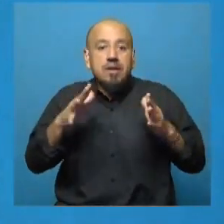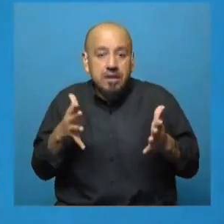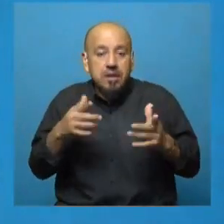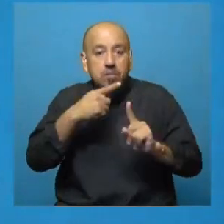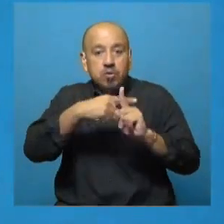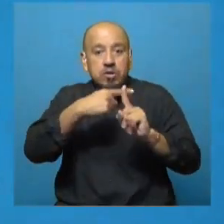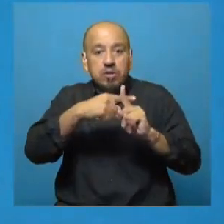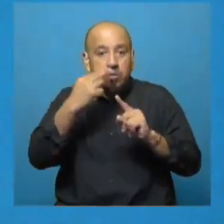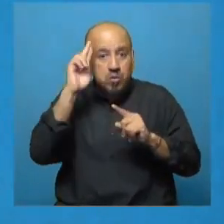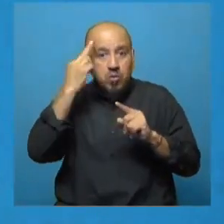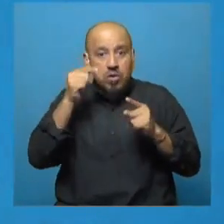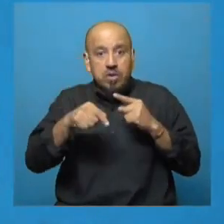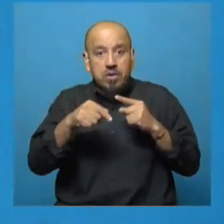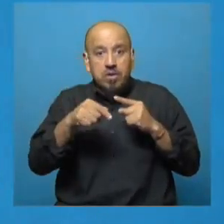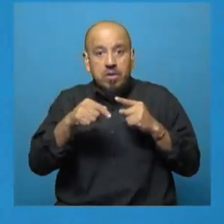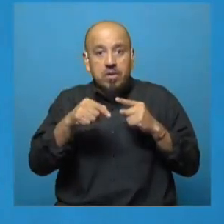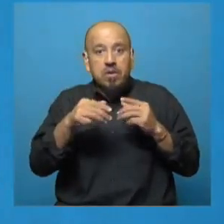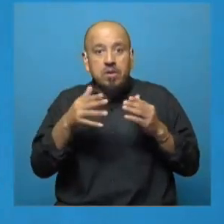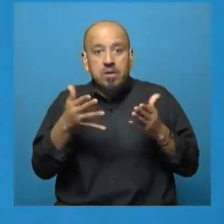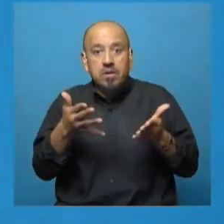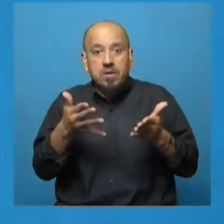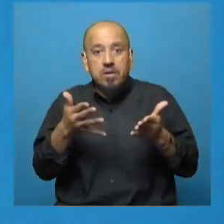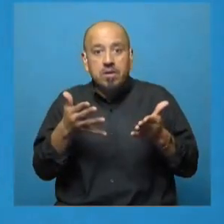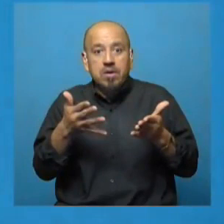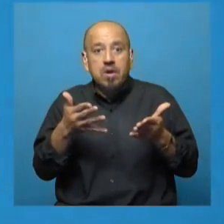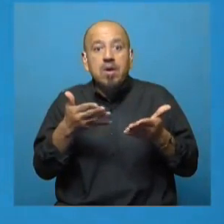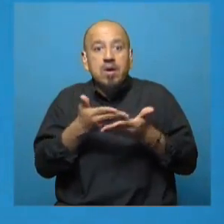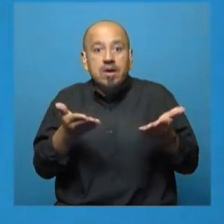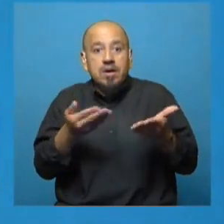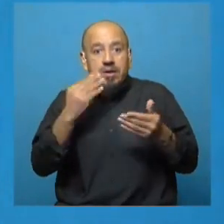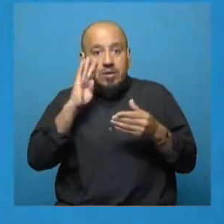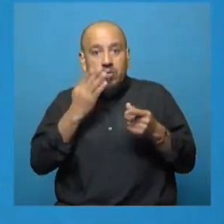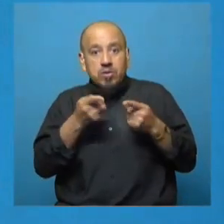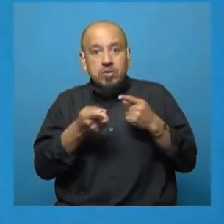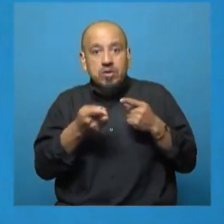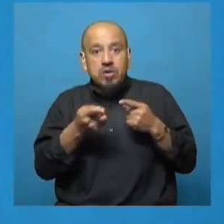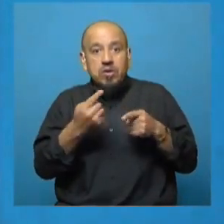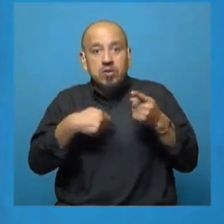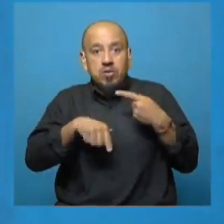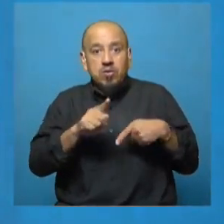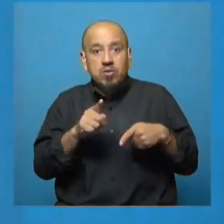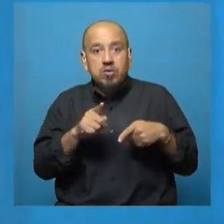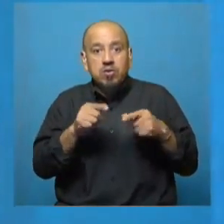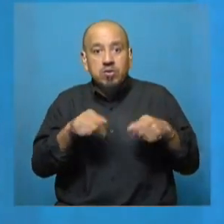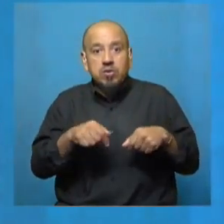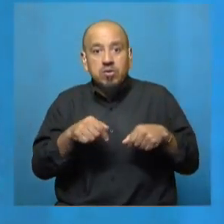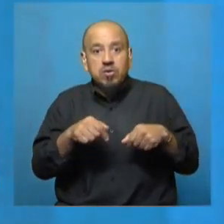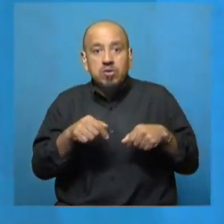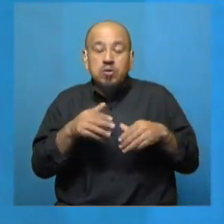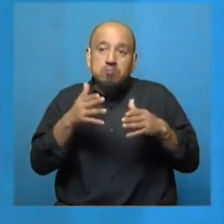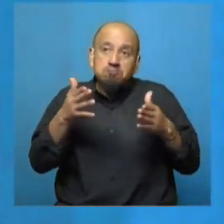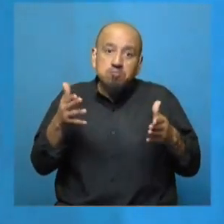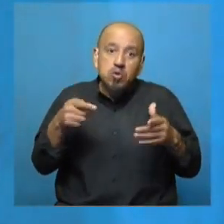ventaja de tener Uruguay de que bueno de que es un medio en el cual te conocen y que en un medio más grande